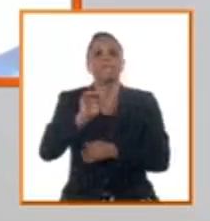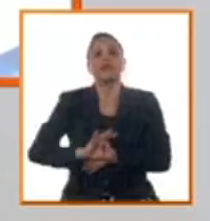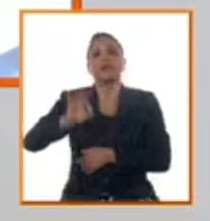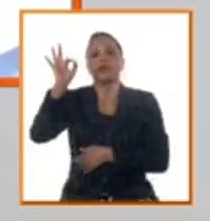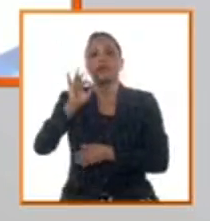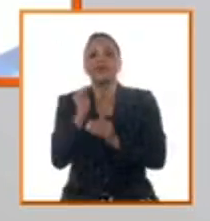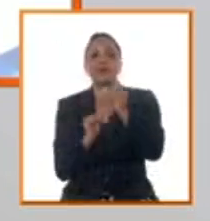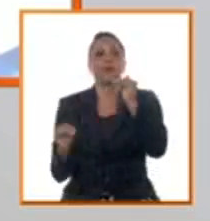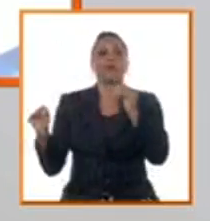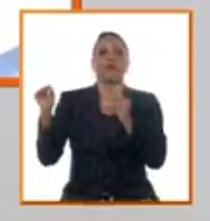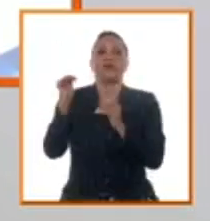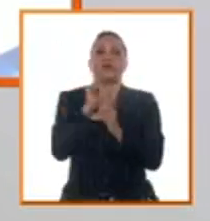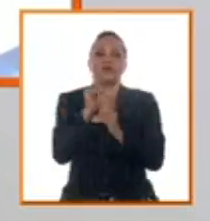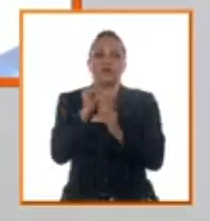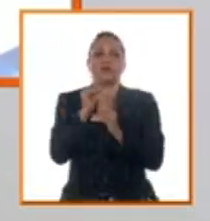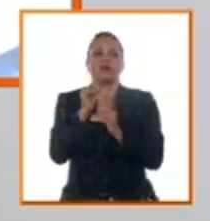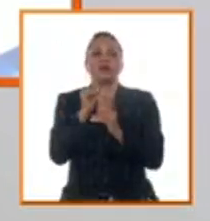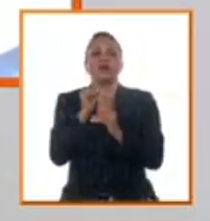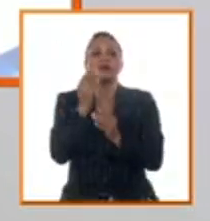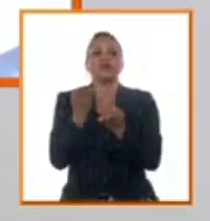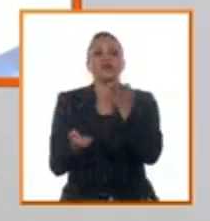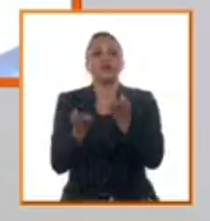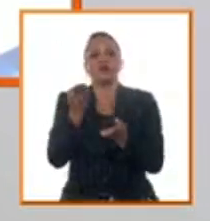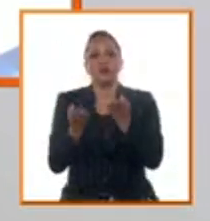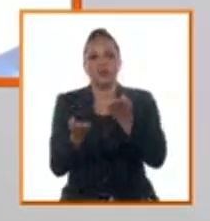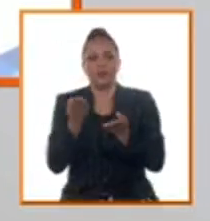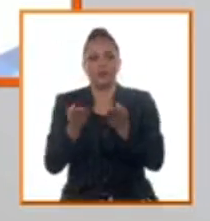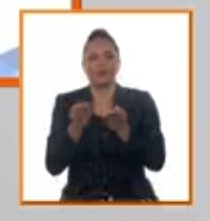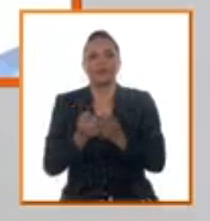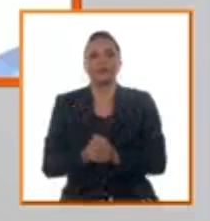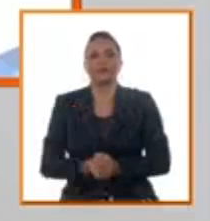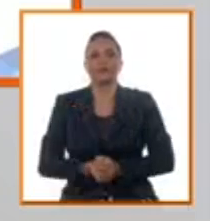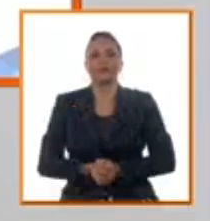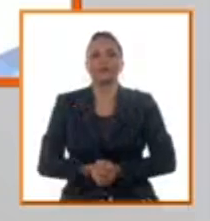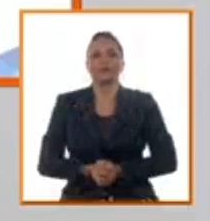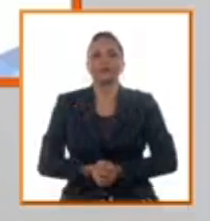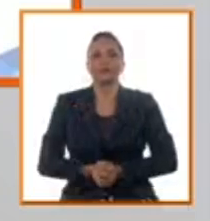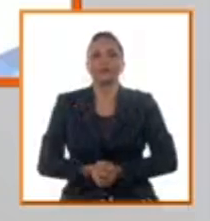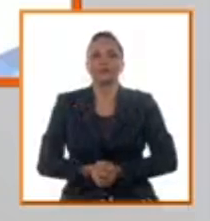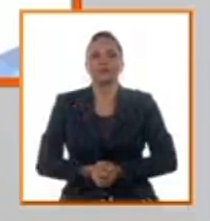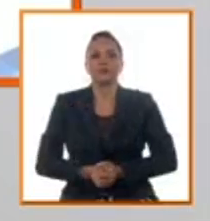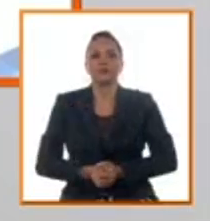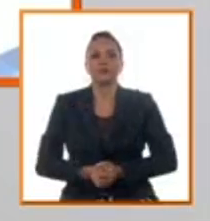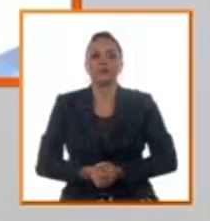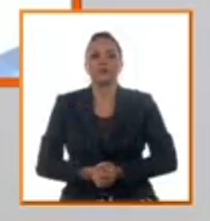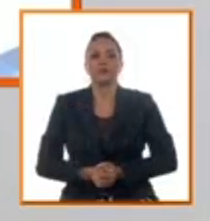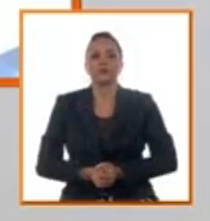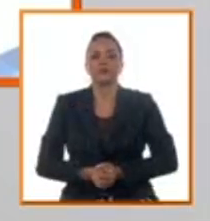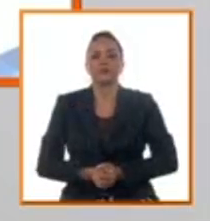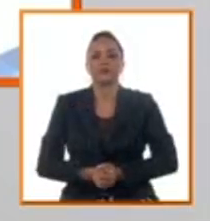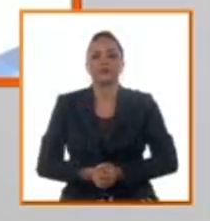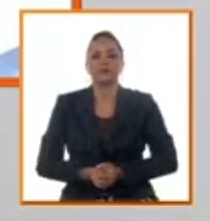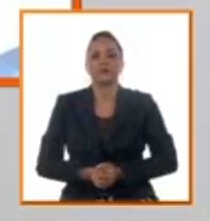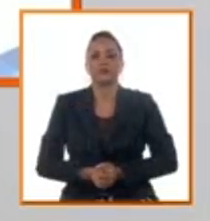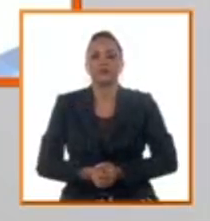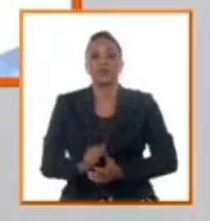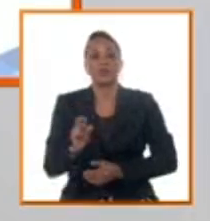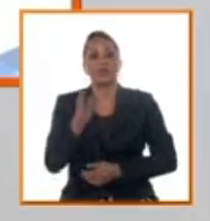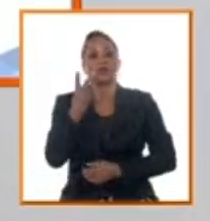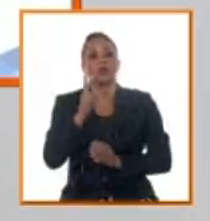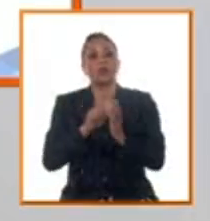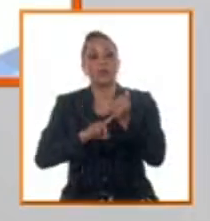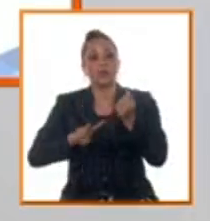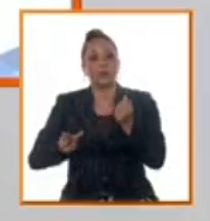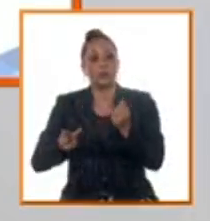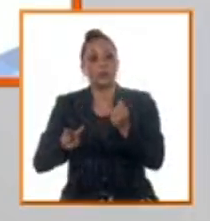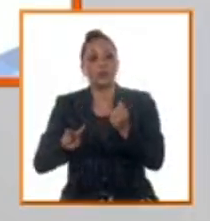por encima del máximo histórico registrado de referencia anterior en el último periodo de los 30 años. Las otras dos provincias de esta región